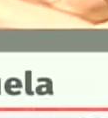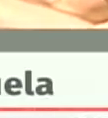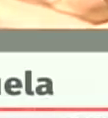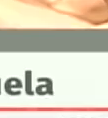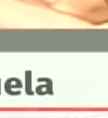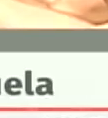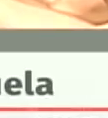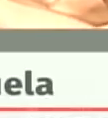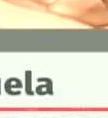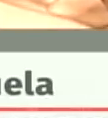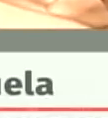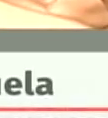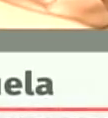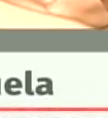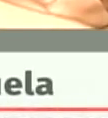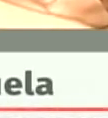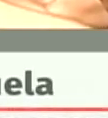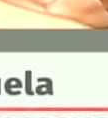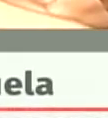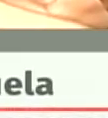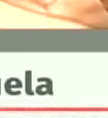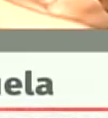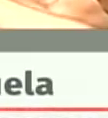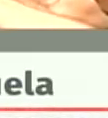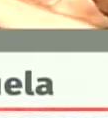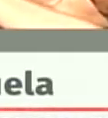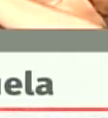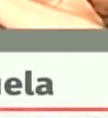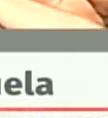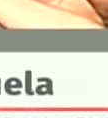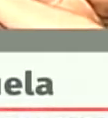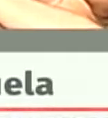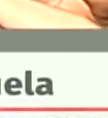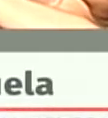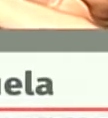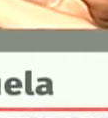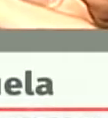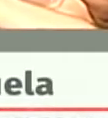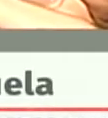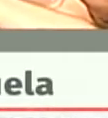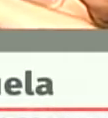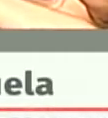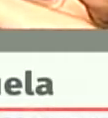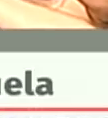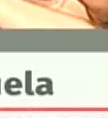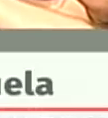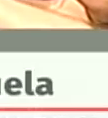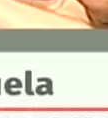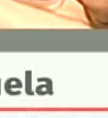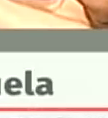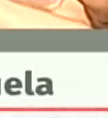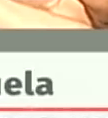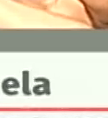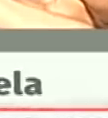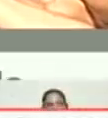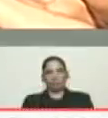Yo estoy aquí, no me he preocupado por lo que ocurre en Cúcuta, porque en verdad, primero que es territorio colombiano.